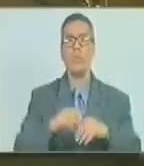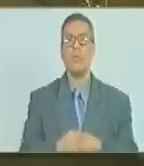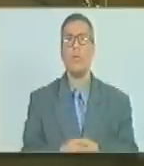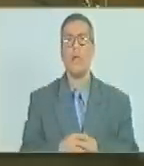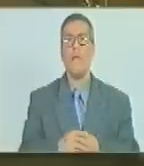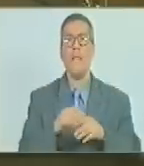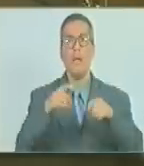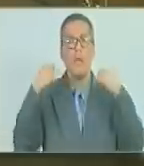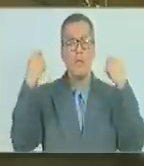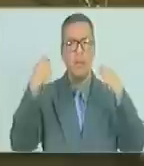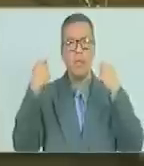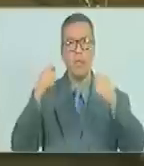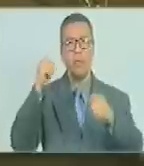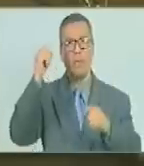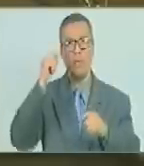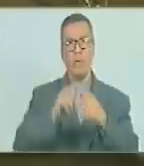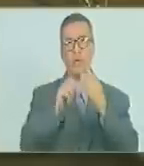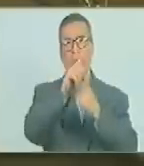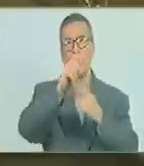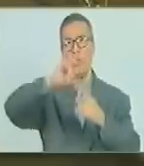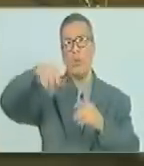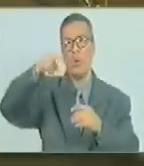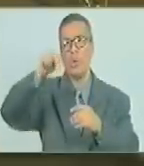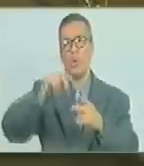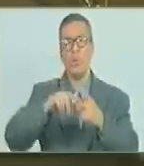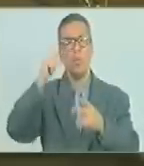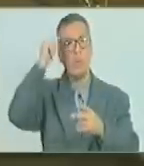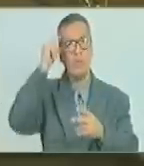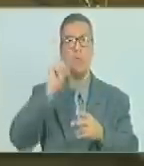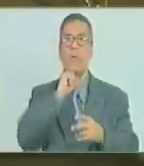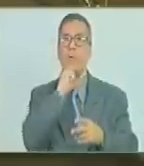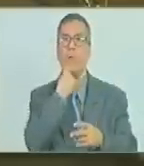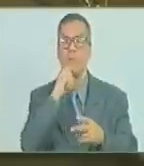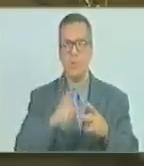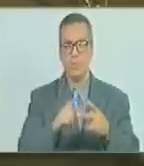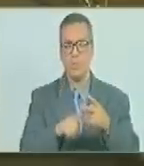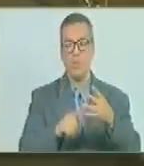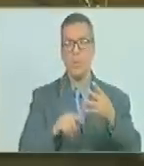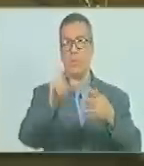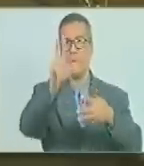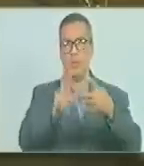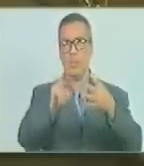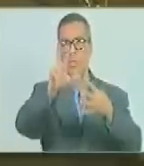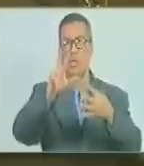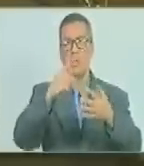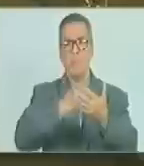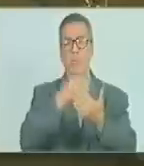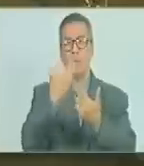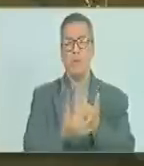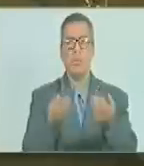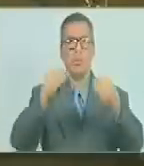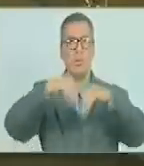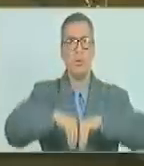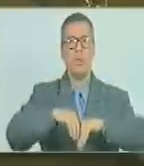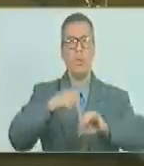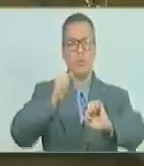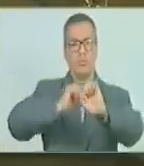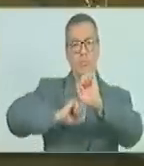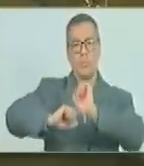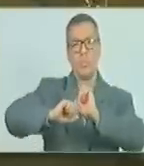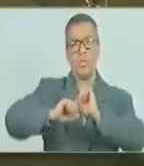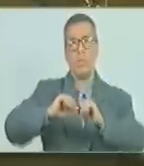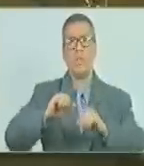de celebrarse el 12 de junio, el Día de Rusia. Punto número tres, proyecto de acuerdo en repudio a